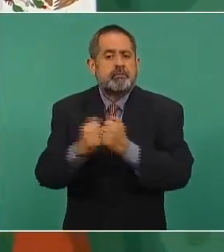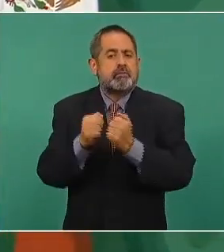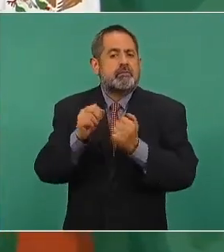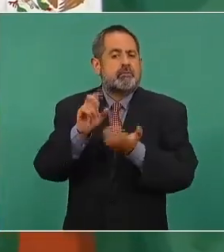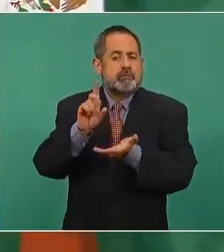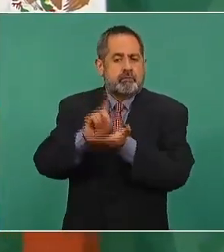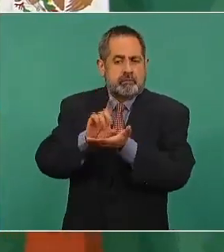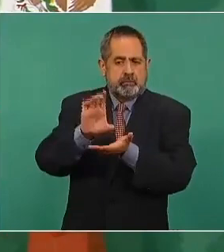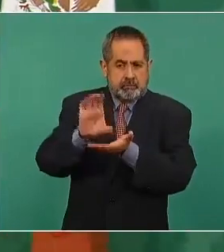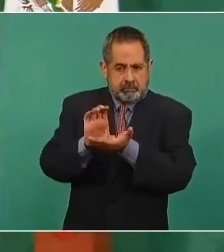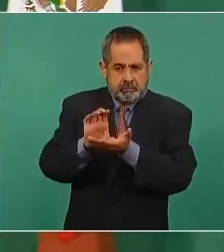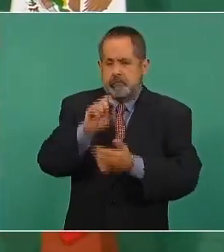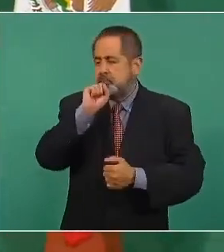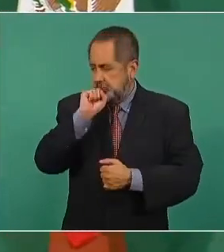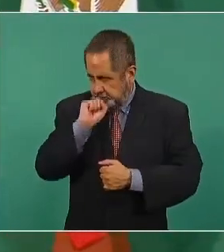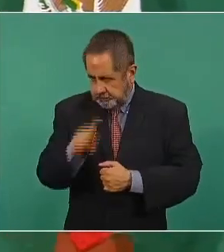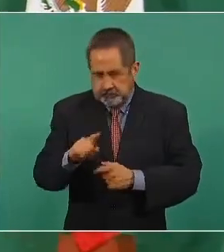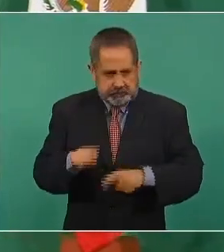discapacidad.